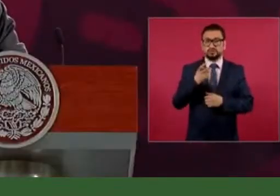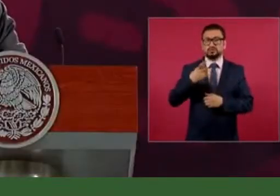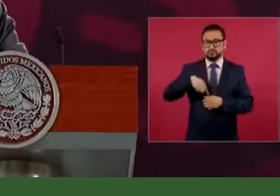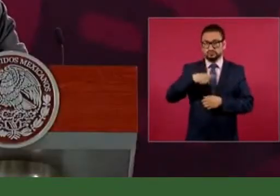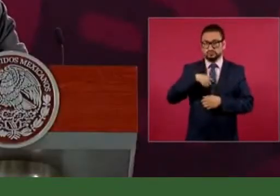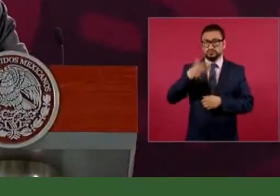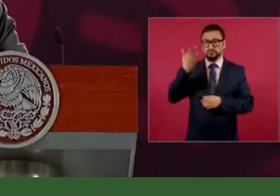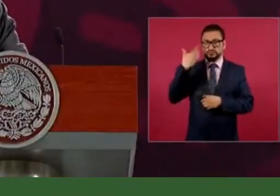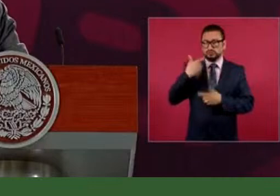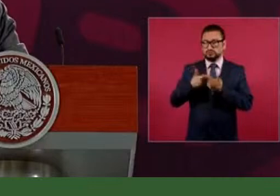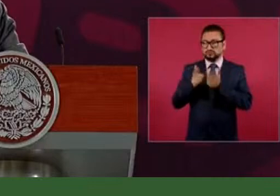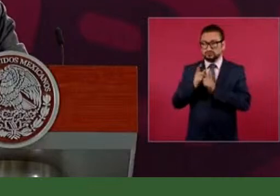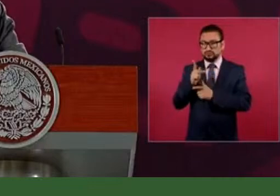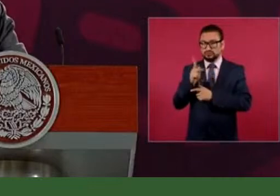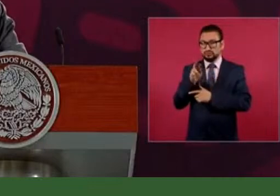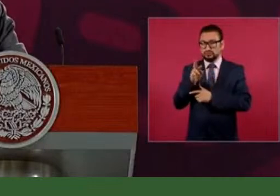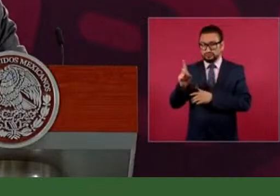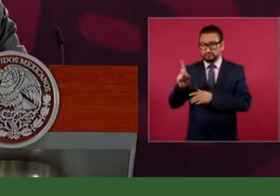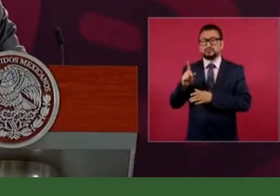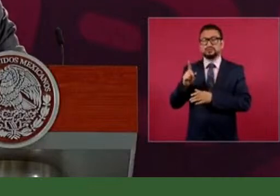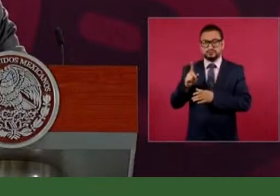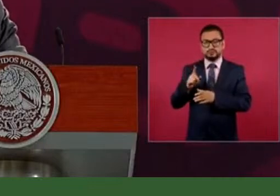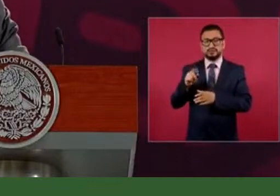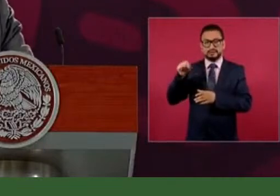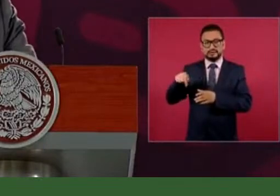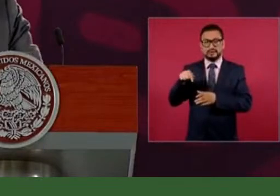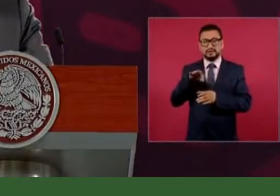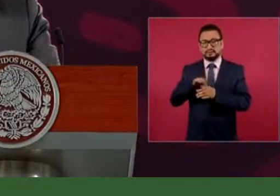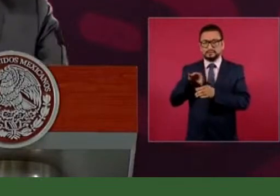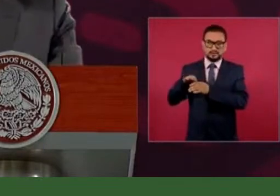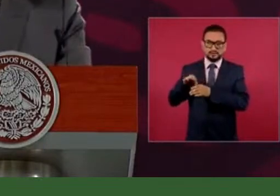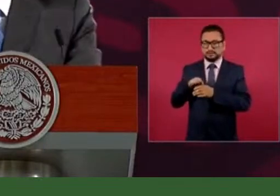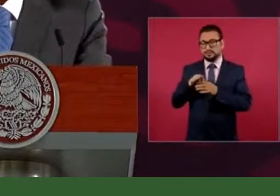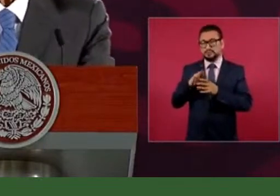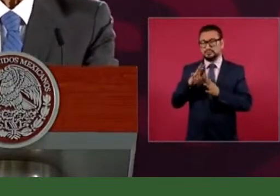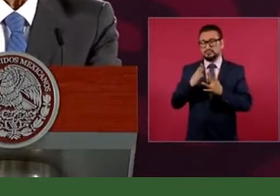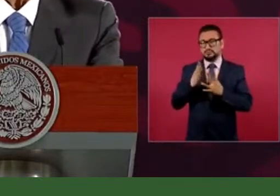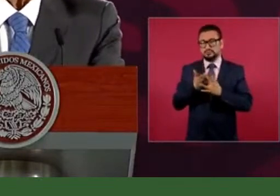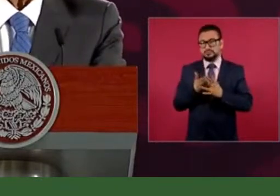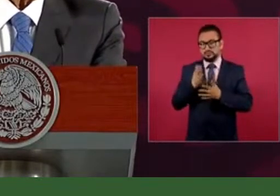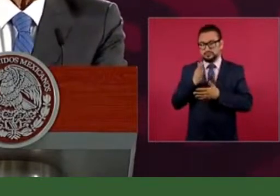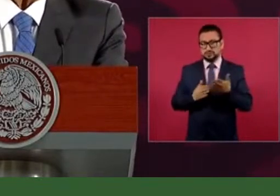PRD, en una elección intermedia,